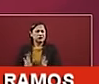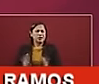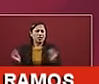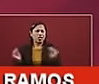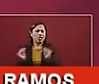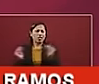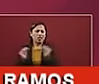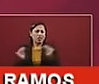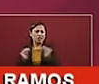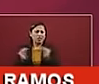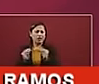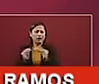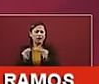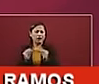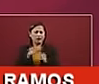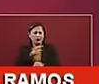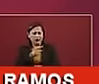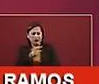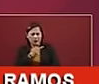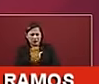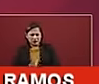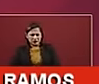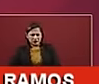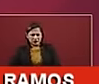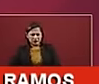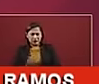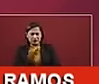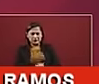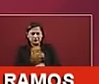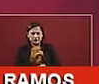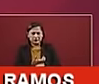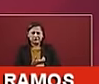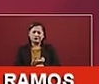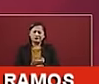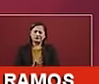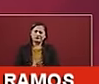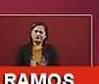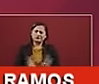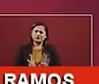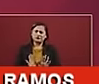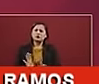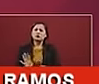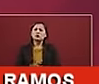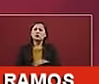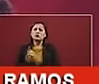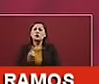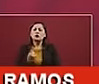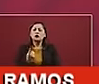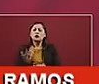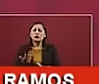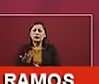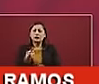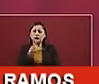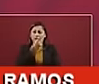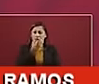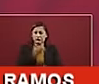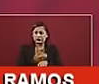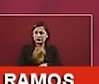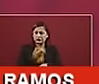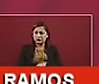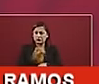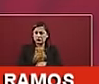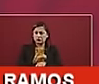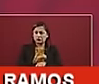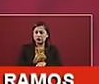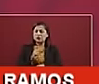con el presidente de eeuu cuando tenemos en eeuu 24 millones de